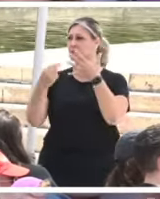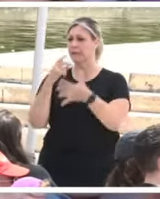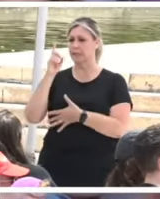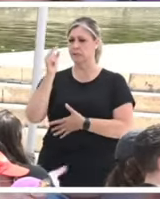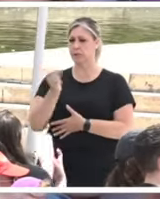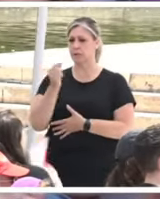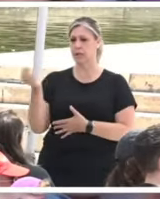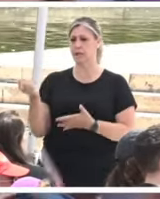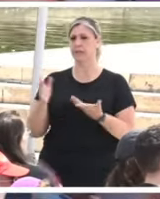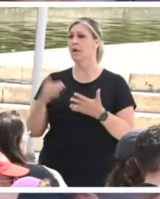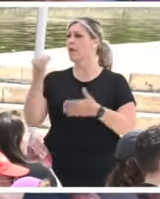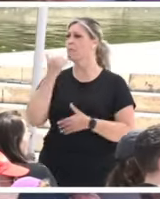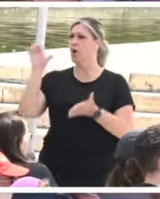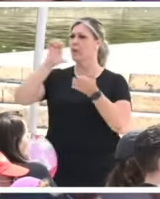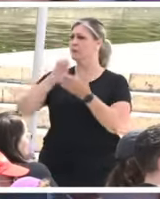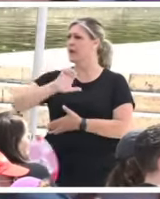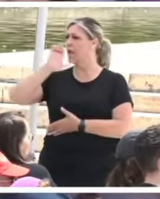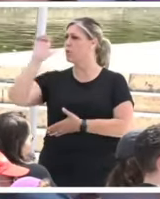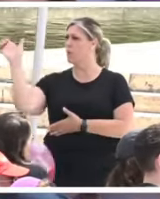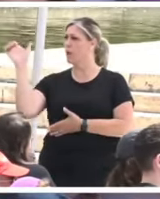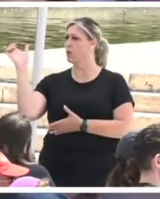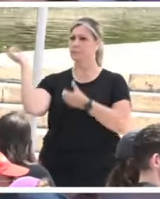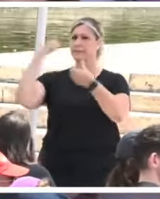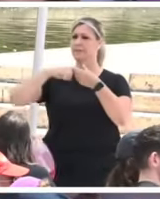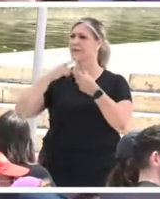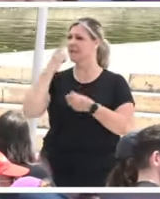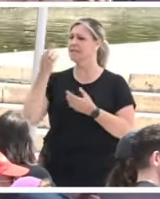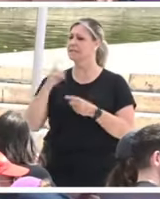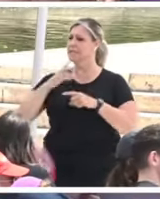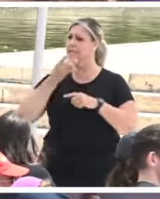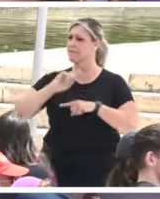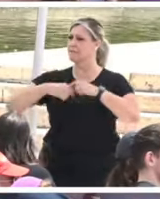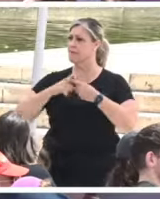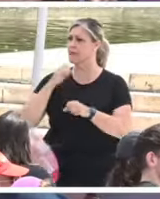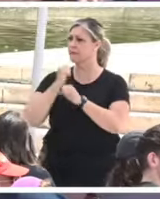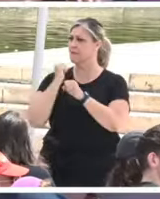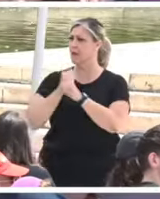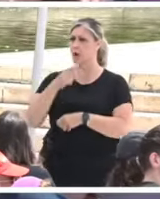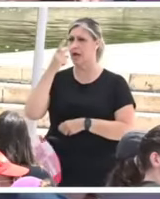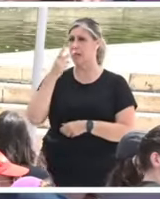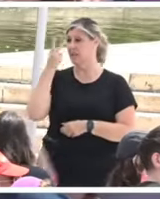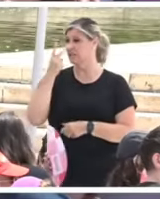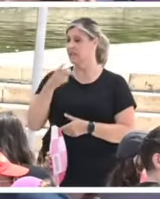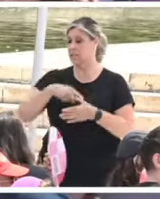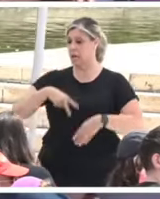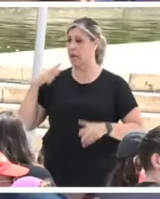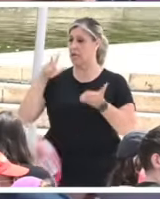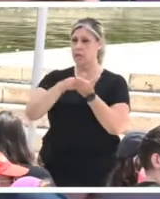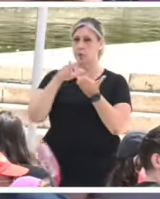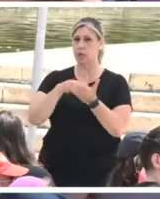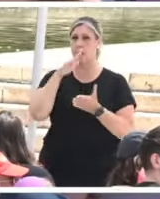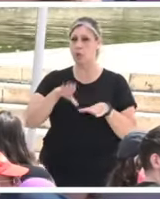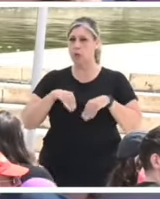con un Banco Central Europeo que interviene en los intereses de las familias trabajadoras, intereses literales de las hipotecas que